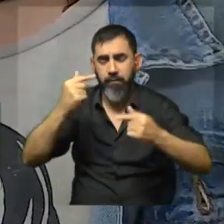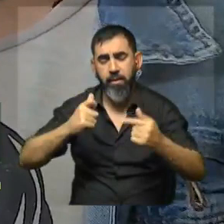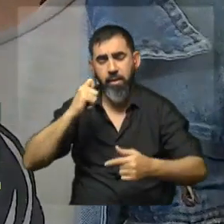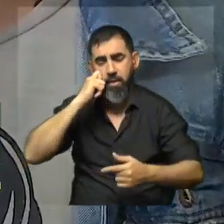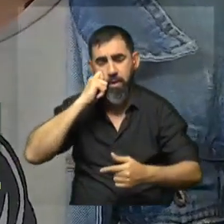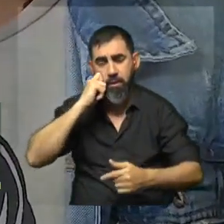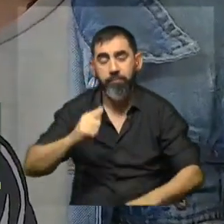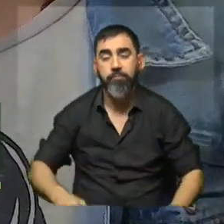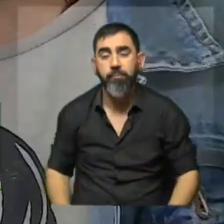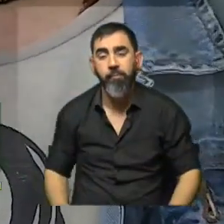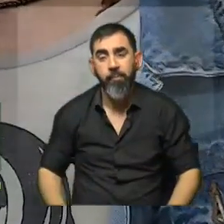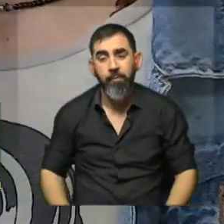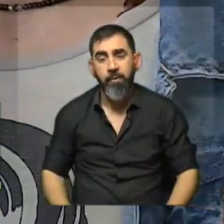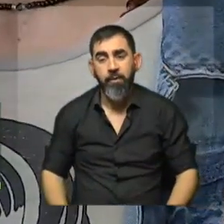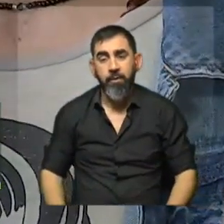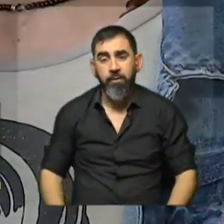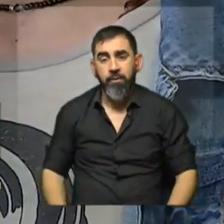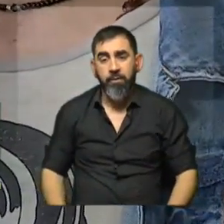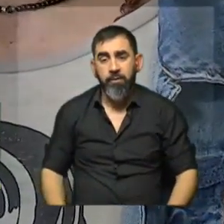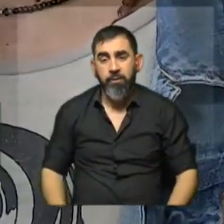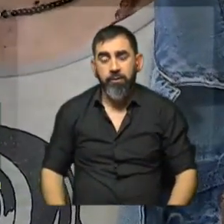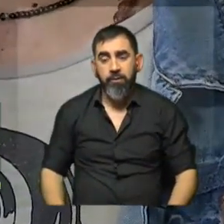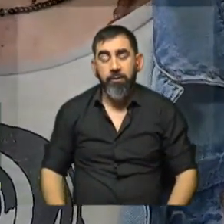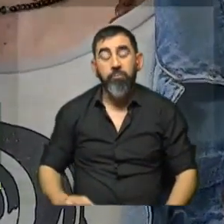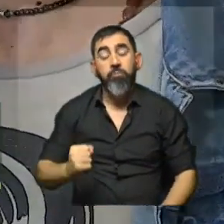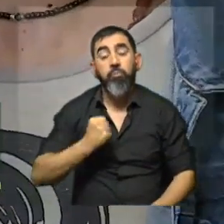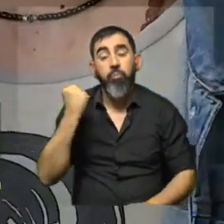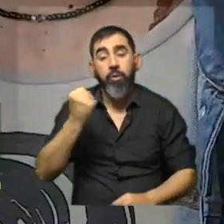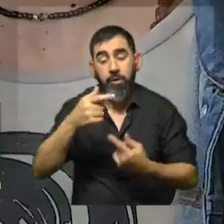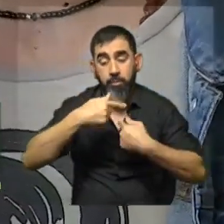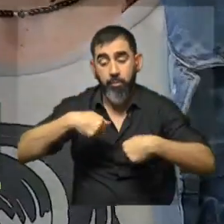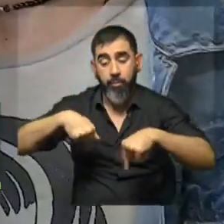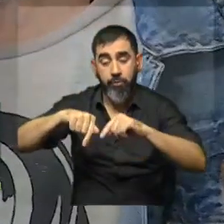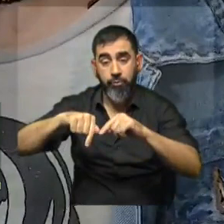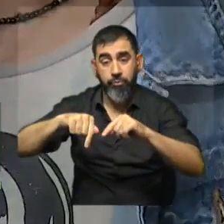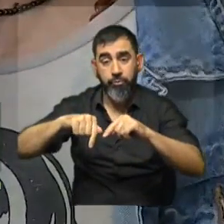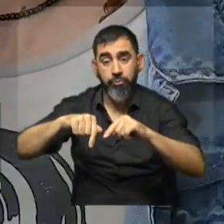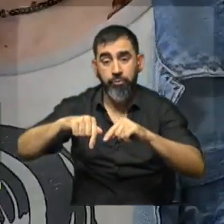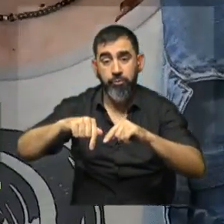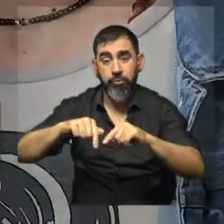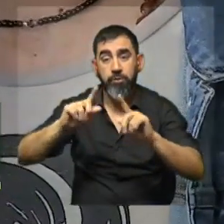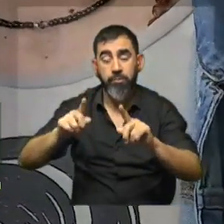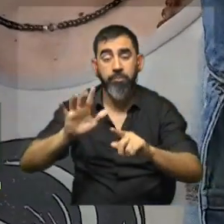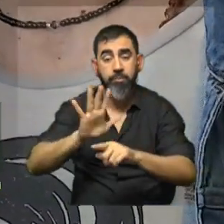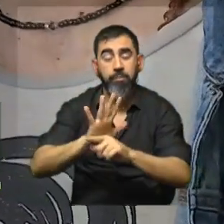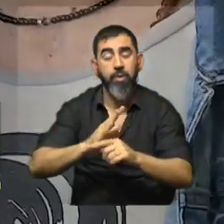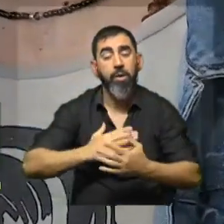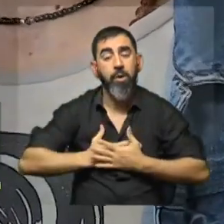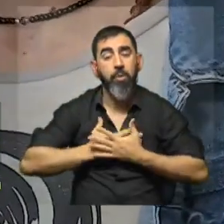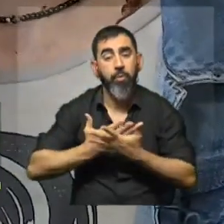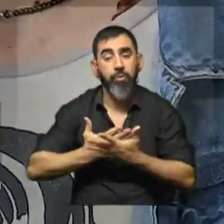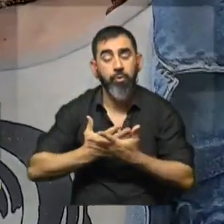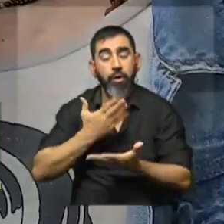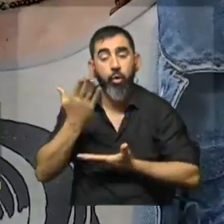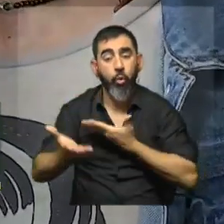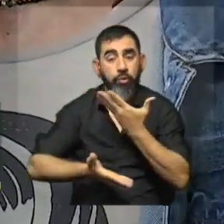generaciones. Entonces es una sala realmente muy importante para nosotros, tanto para también como la carga emotiva que tiene el concierto de Los Tontos,